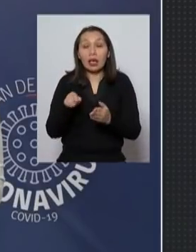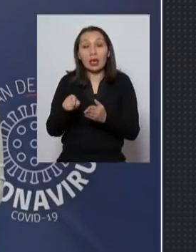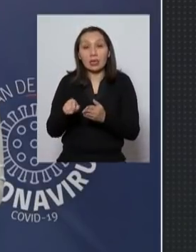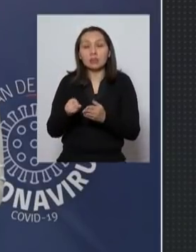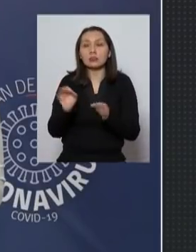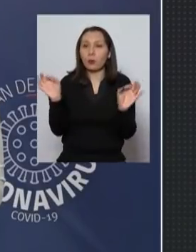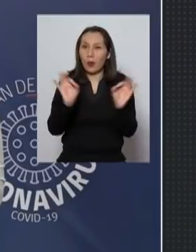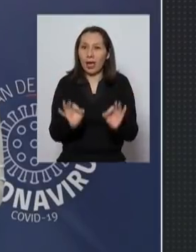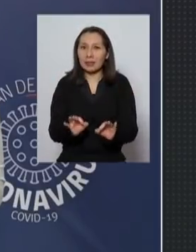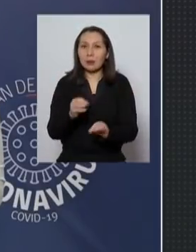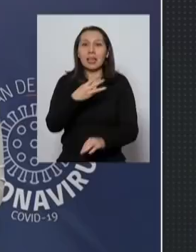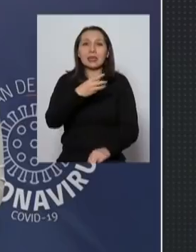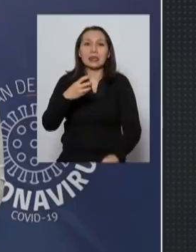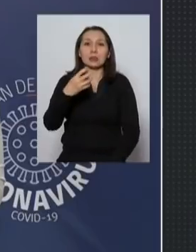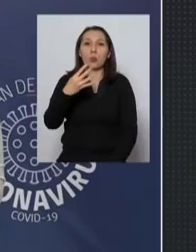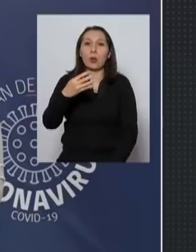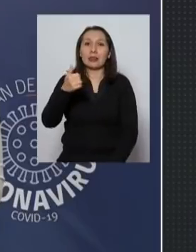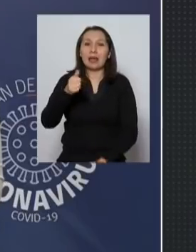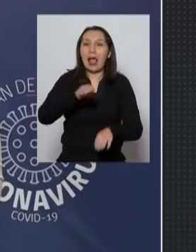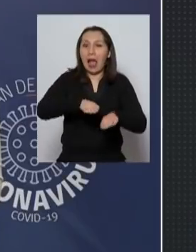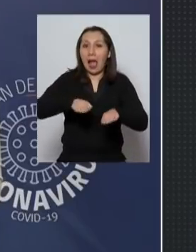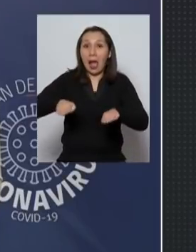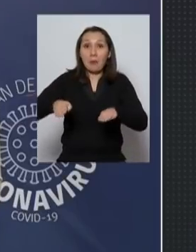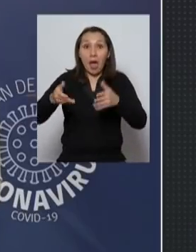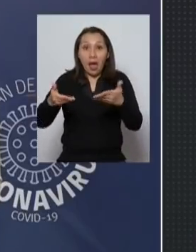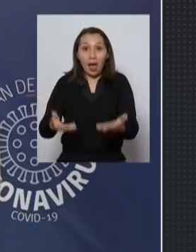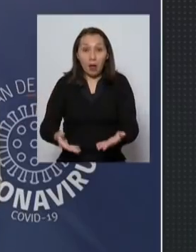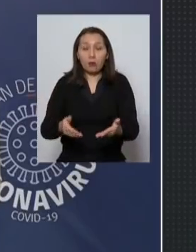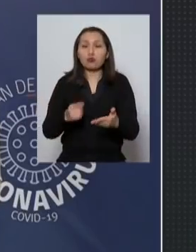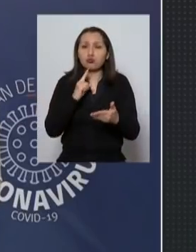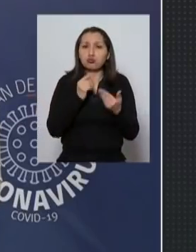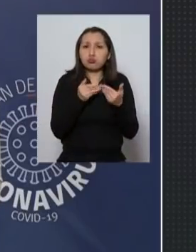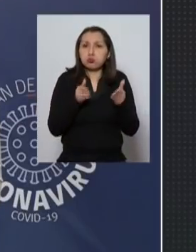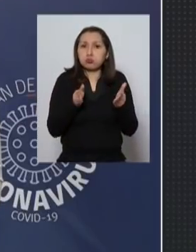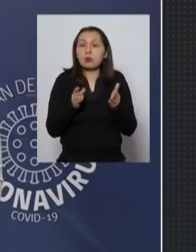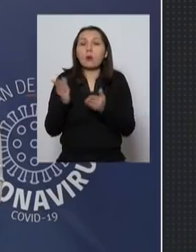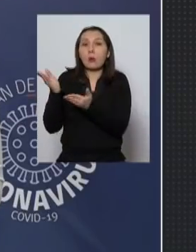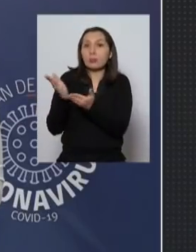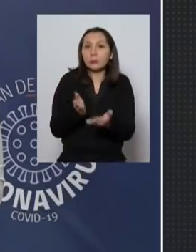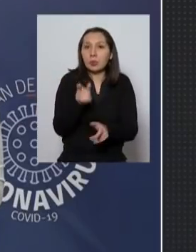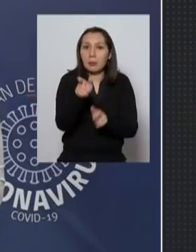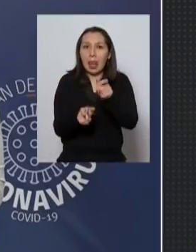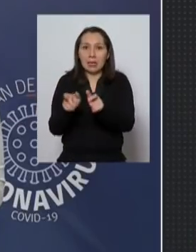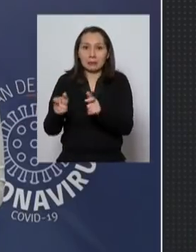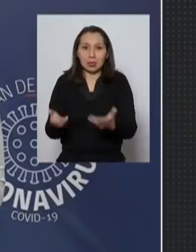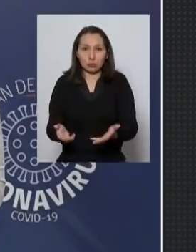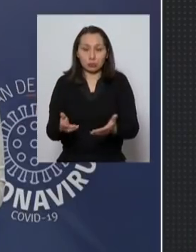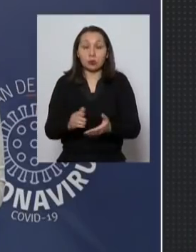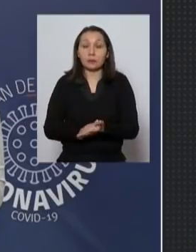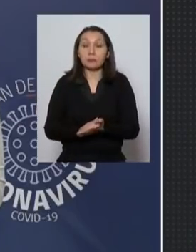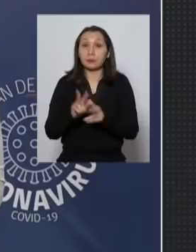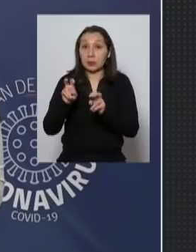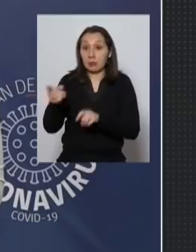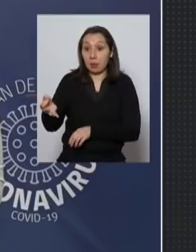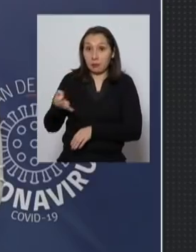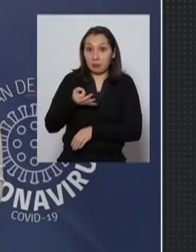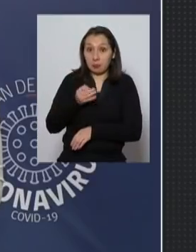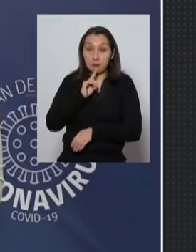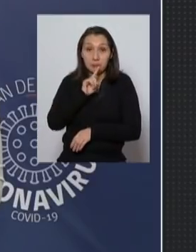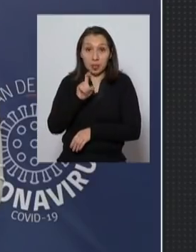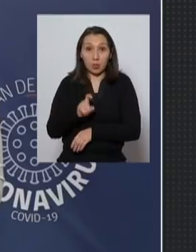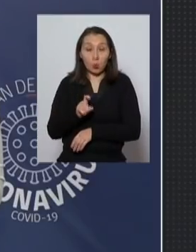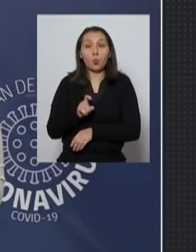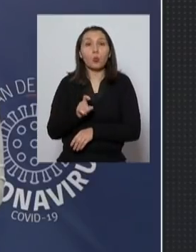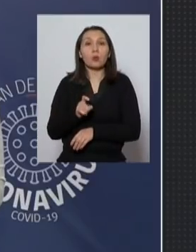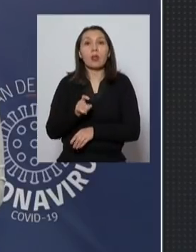que se explican las 346 camas que hoy están disponibles para la atención de la ciudadanía. En relación a su pregunta acerca de